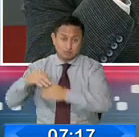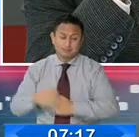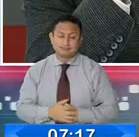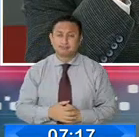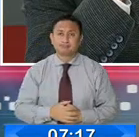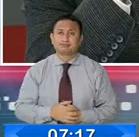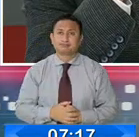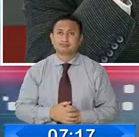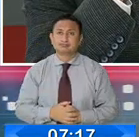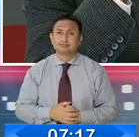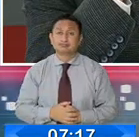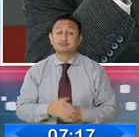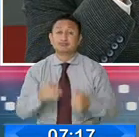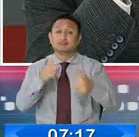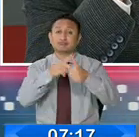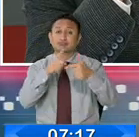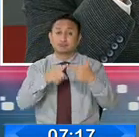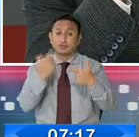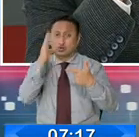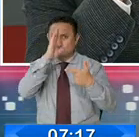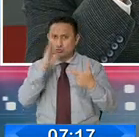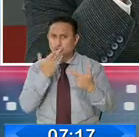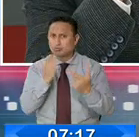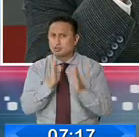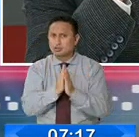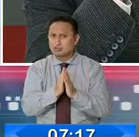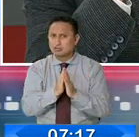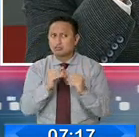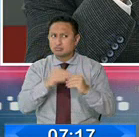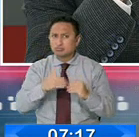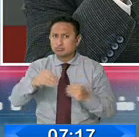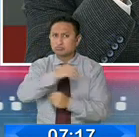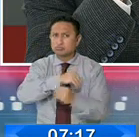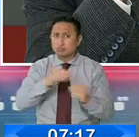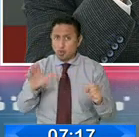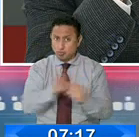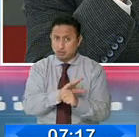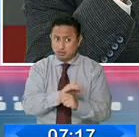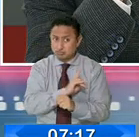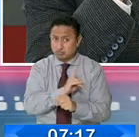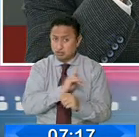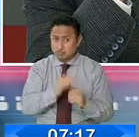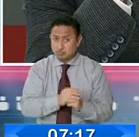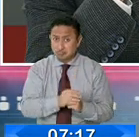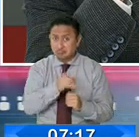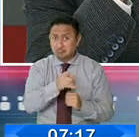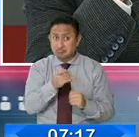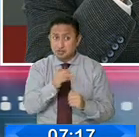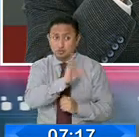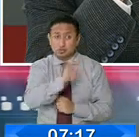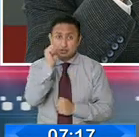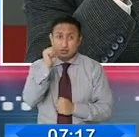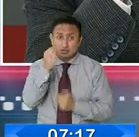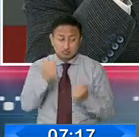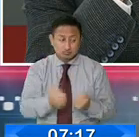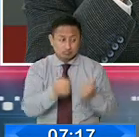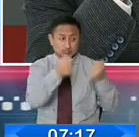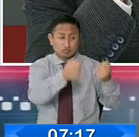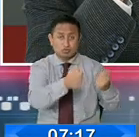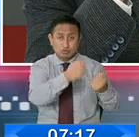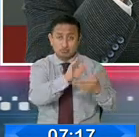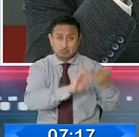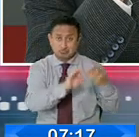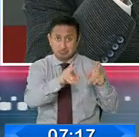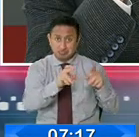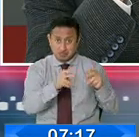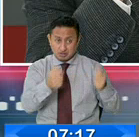Electoral. En las dos primeras jamás pidieron reparaciones integrales, simplemente se restituyó los derechos